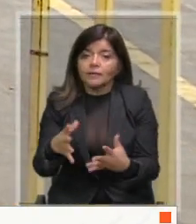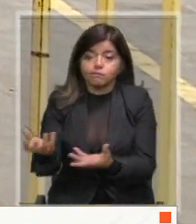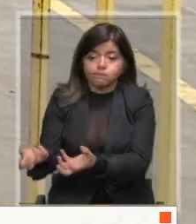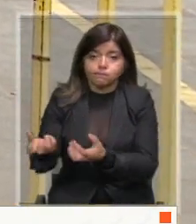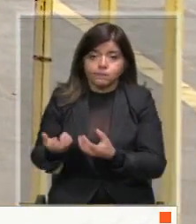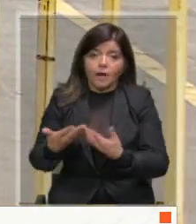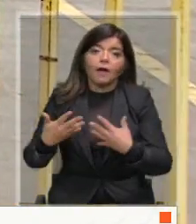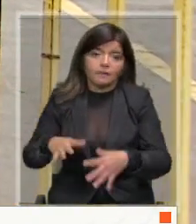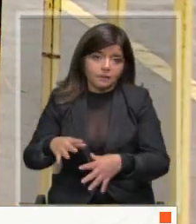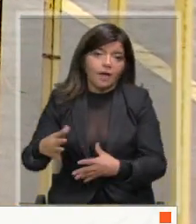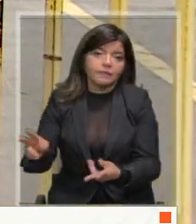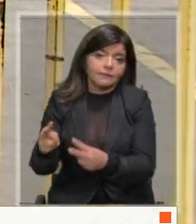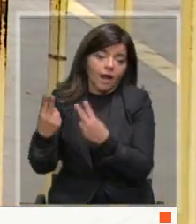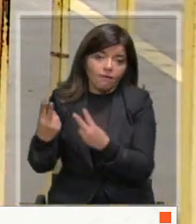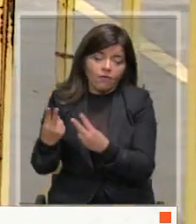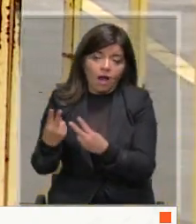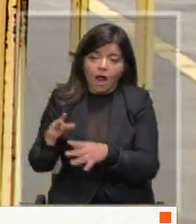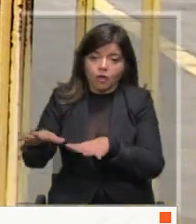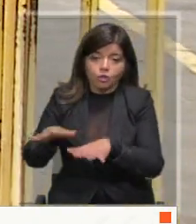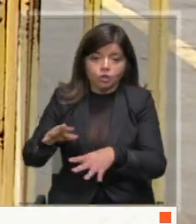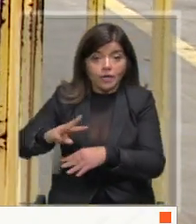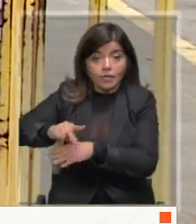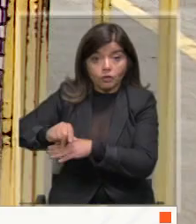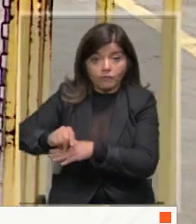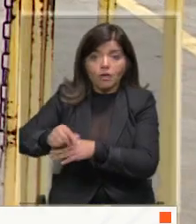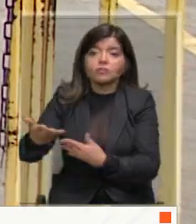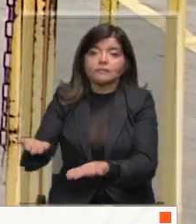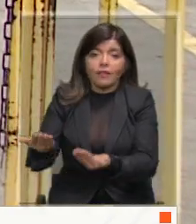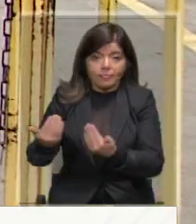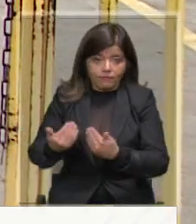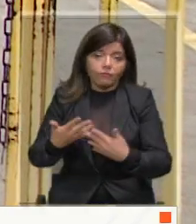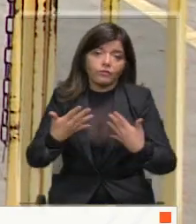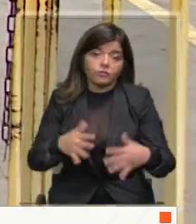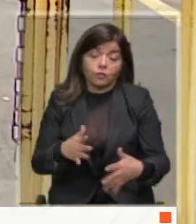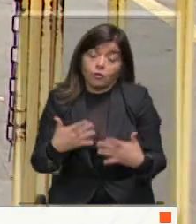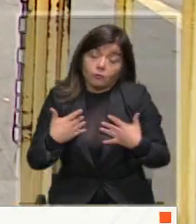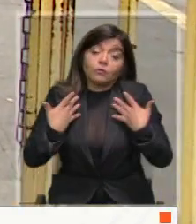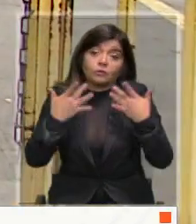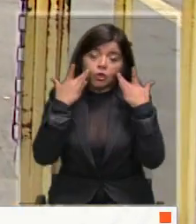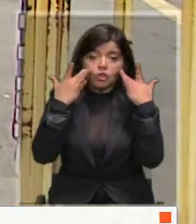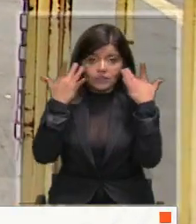parte de lo que se robaron estos muchachos, estoy